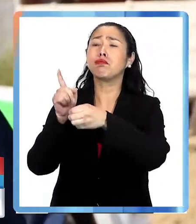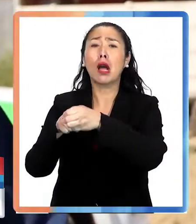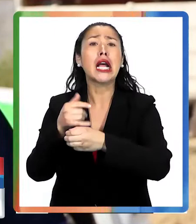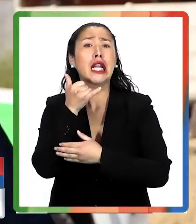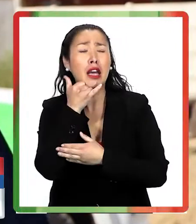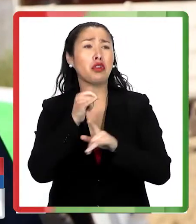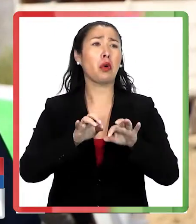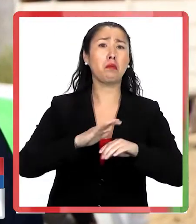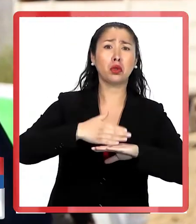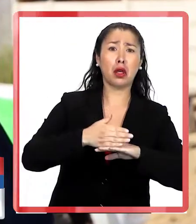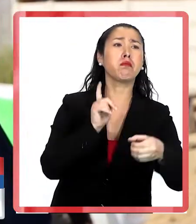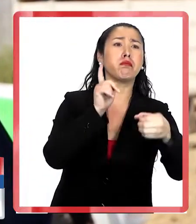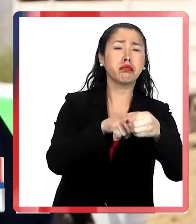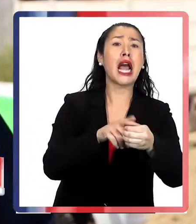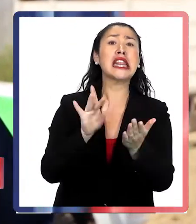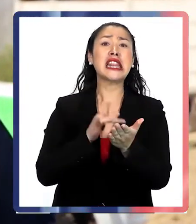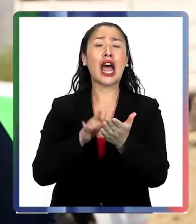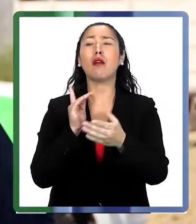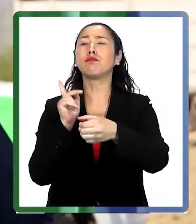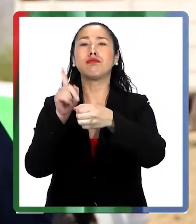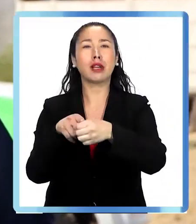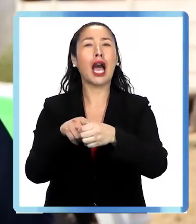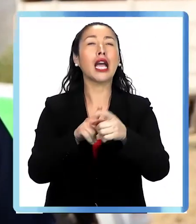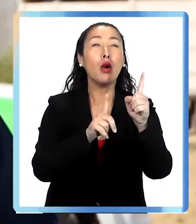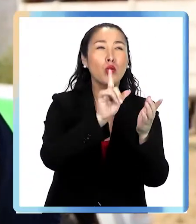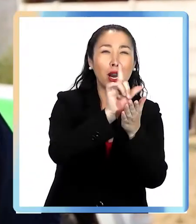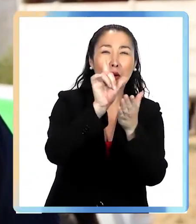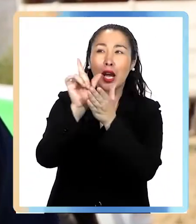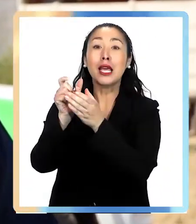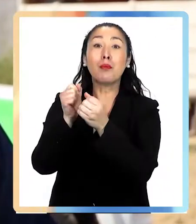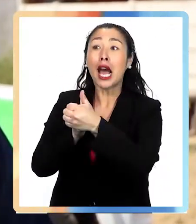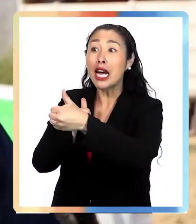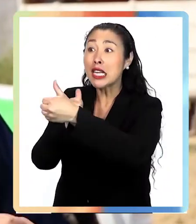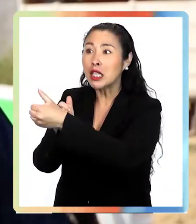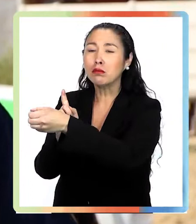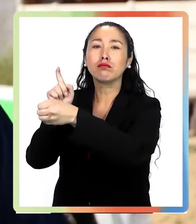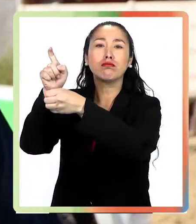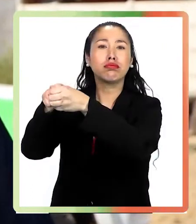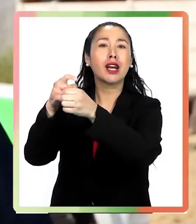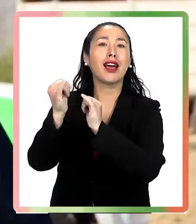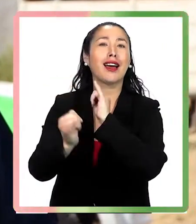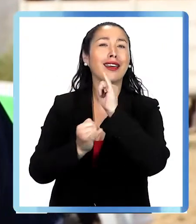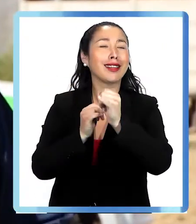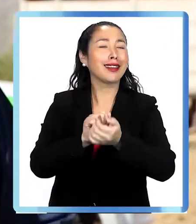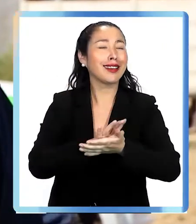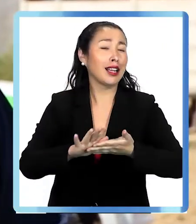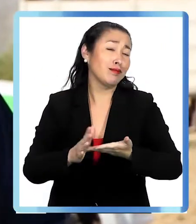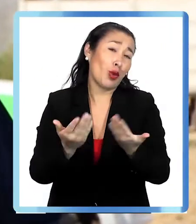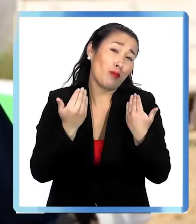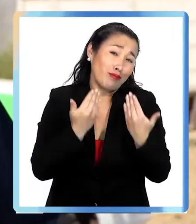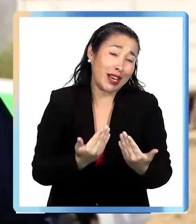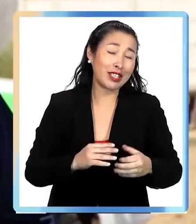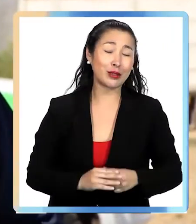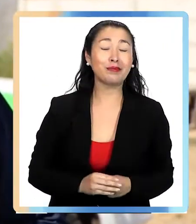teléfono, vía tablet, vía computador. Y tengan, hay ciertos puntos, ¿no es cierto?, donde ellos van a poder acercarse y poder tener este beneficio,